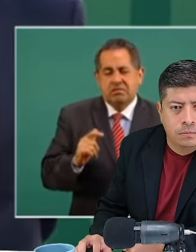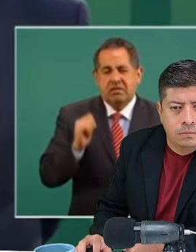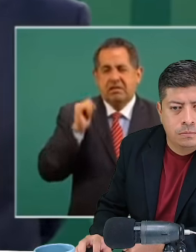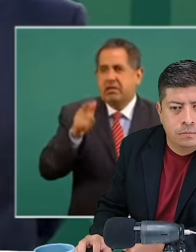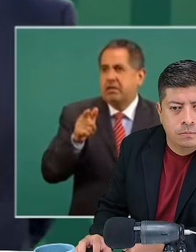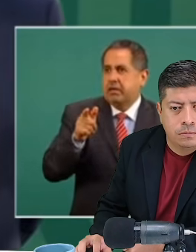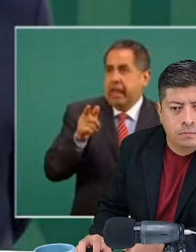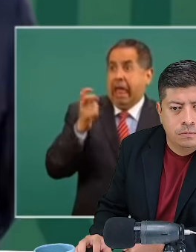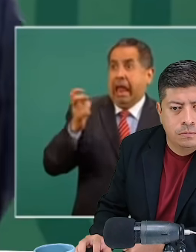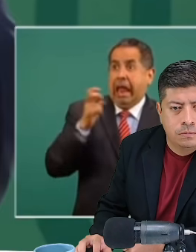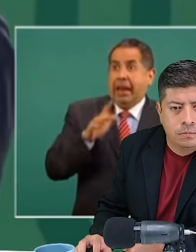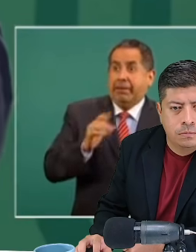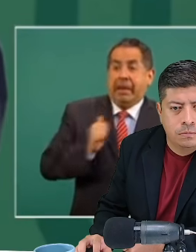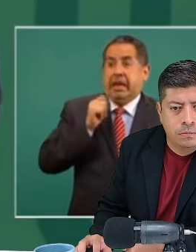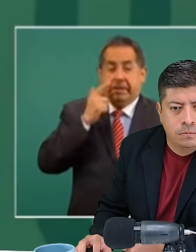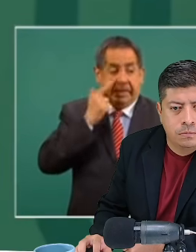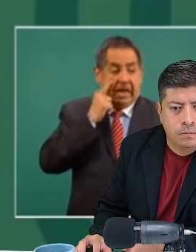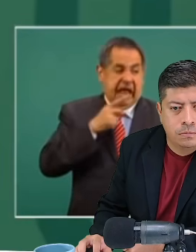excusa